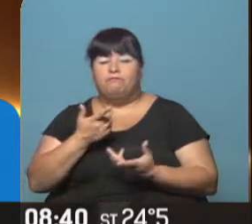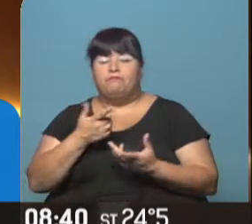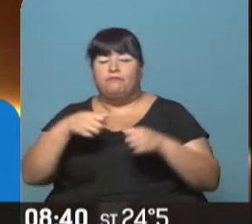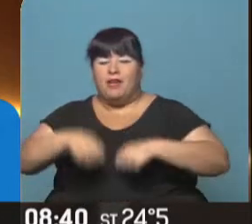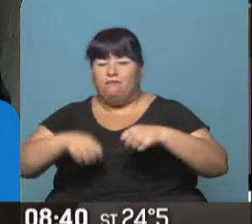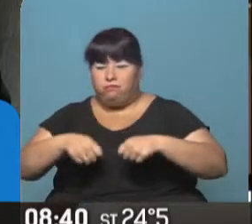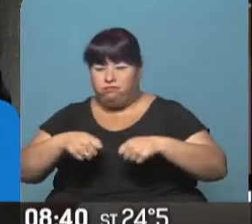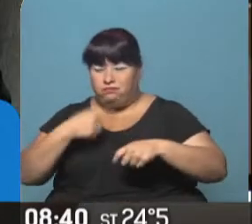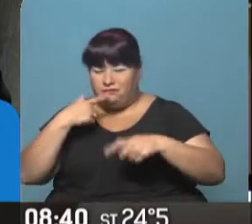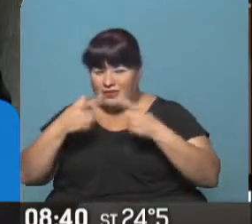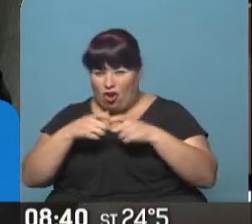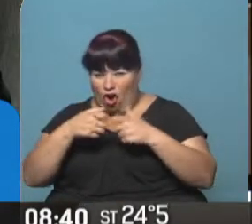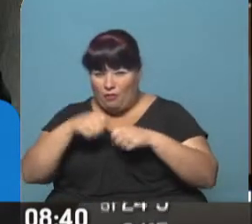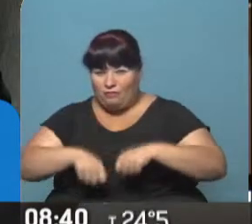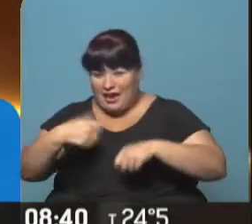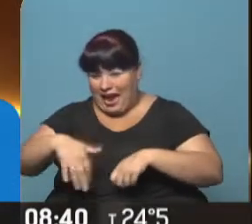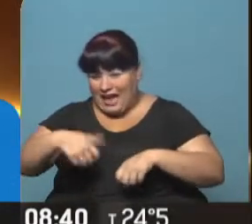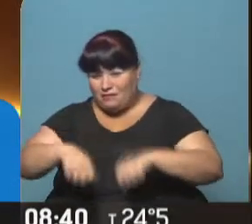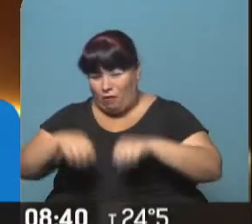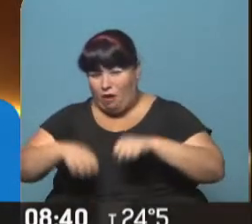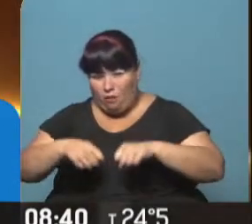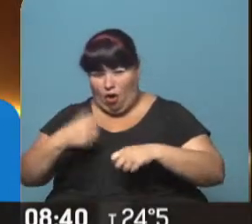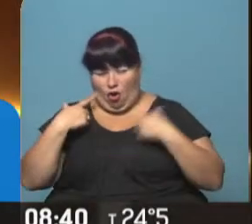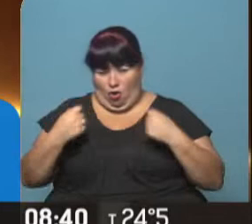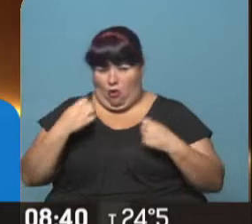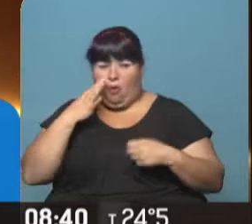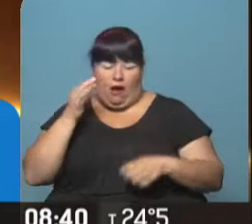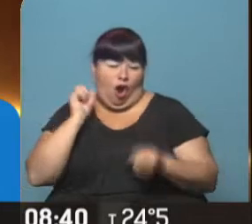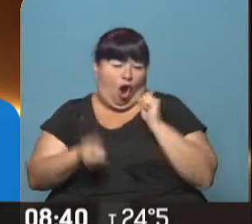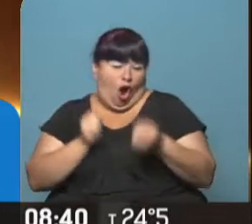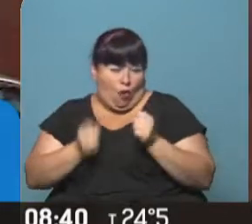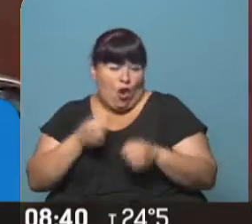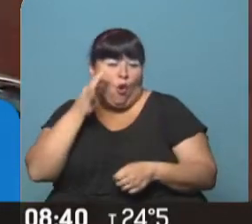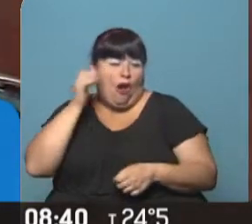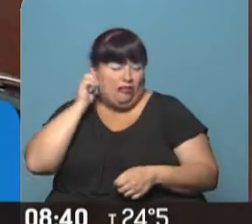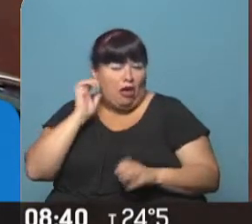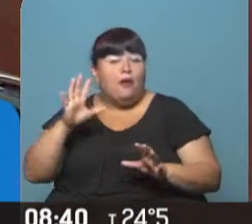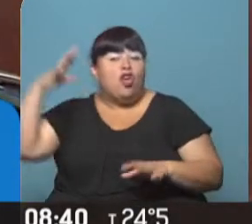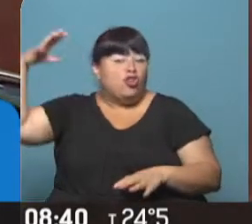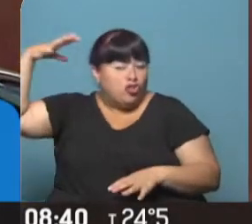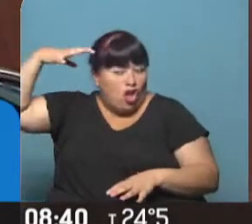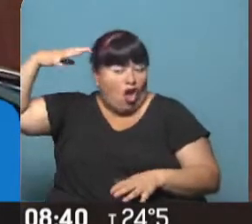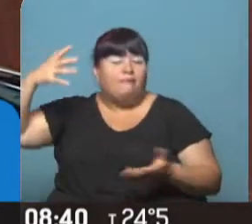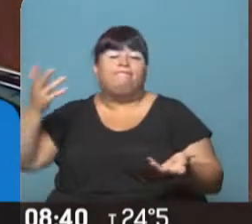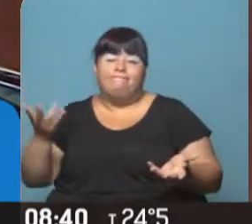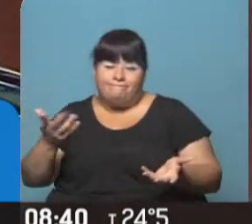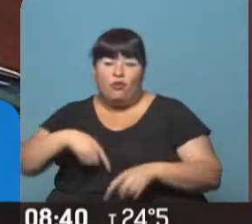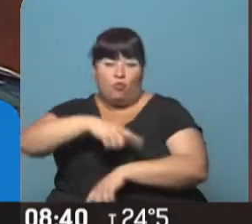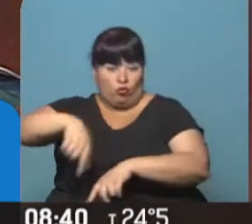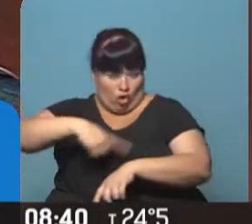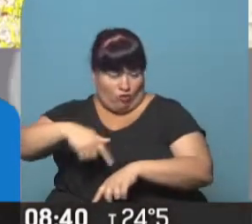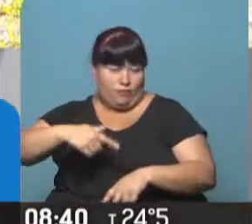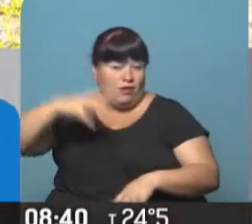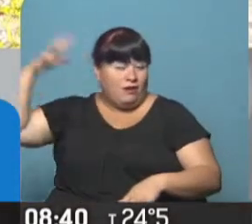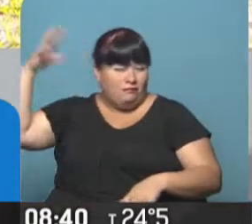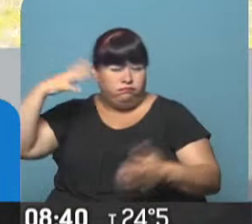percutores neumáticos, trabajando en el asfalto, claro, tipo fuerte, sí, 40 obreros años. Que un obrero, 40 años. Pero con el sol encima, durante horas. Encima. El